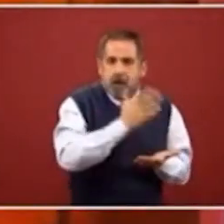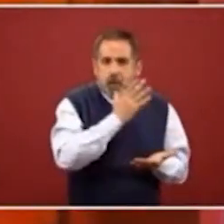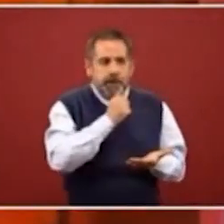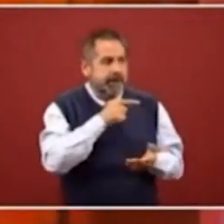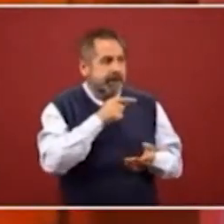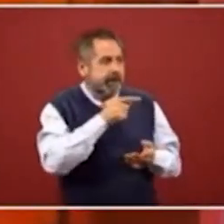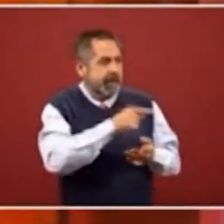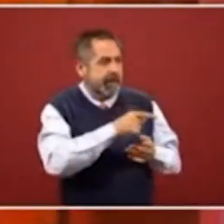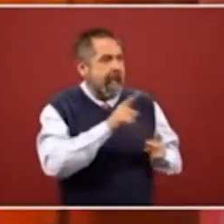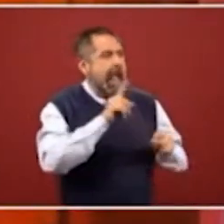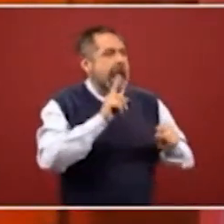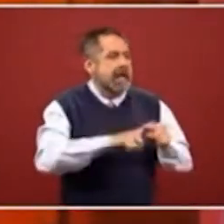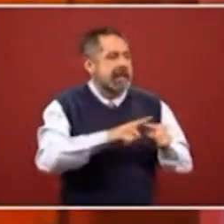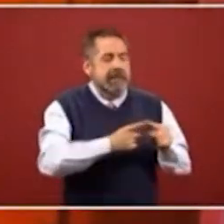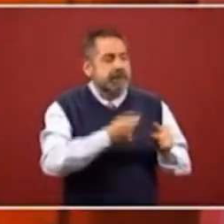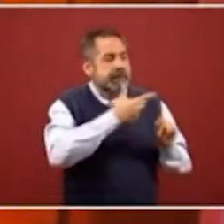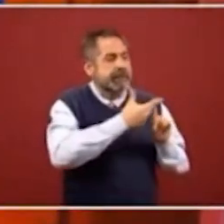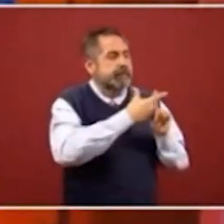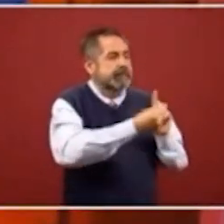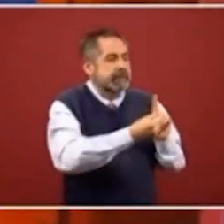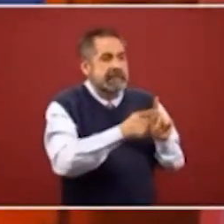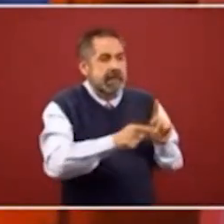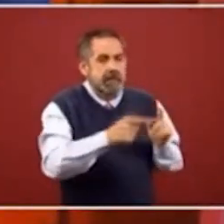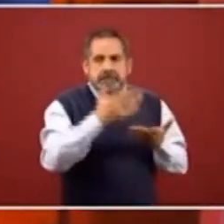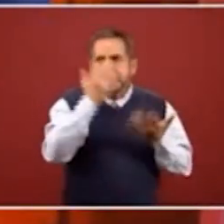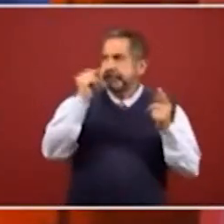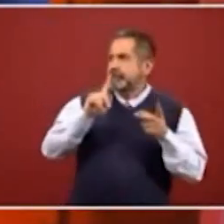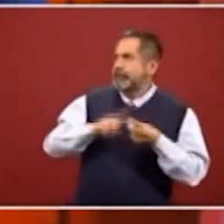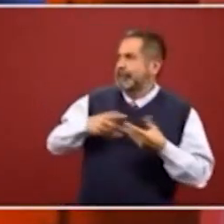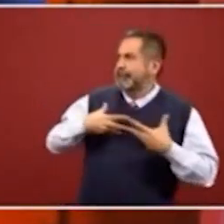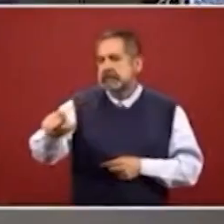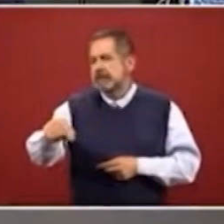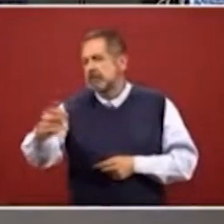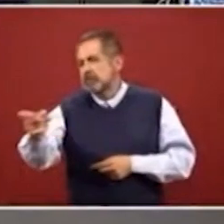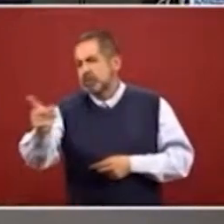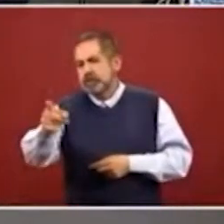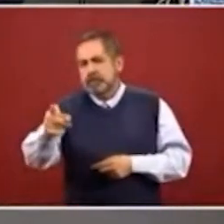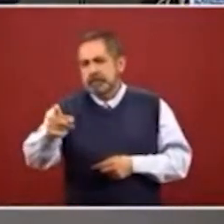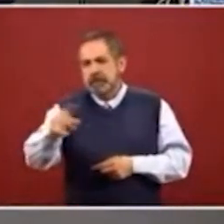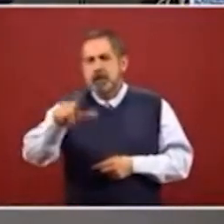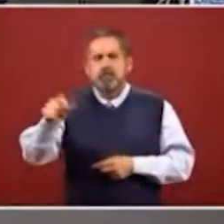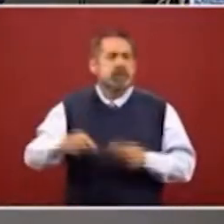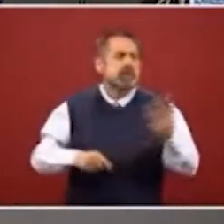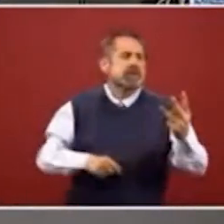registra más casos, con 60, mientras que Tlaxcala es el único estado con 0 casos